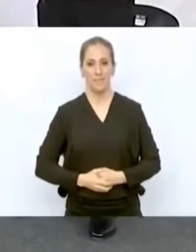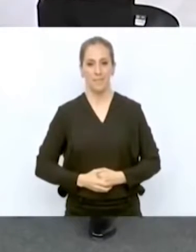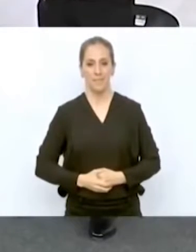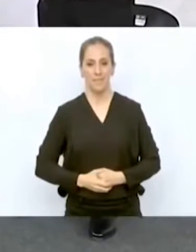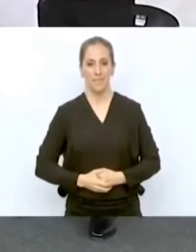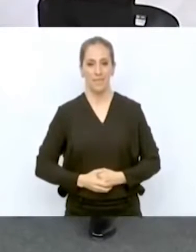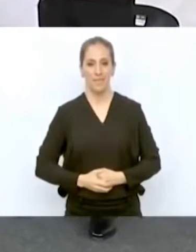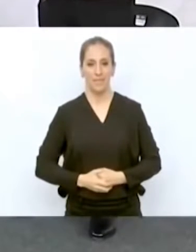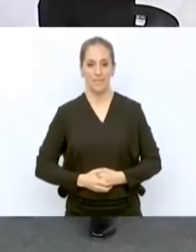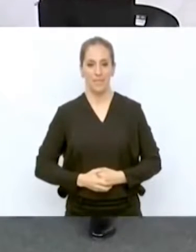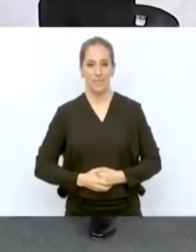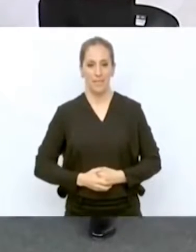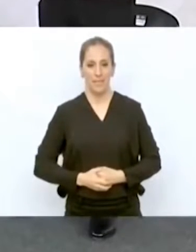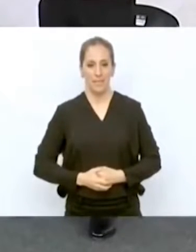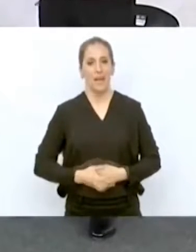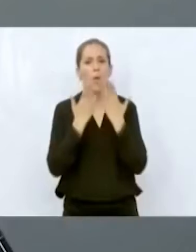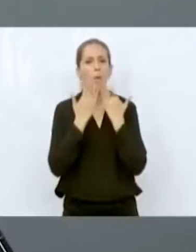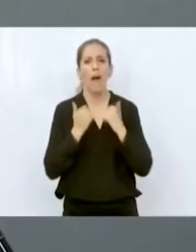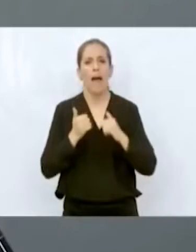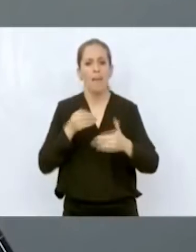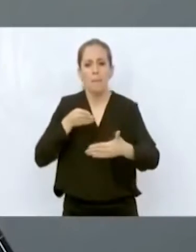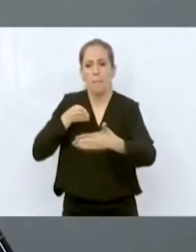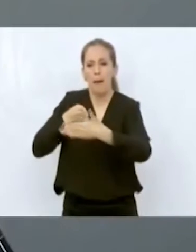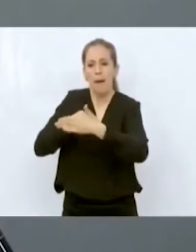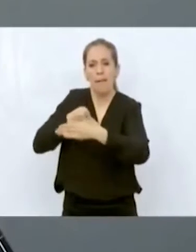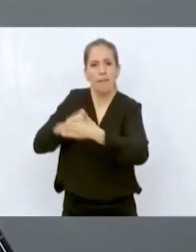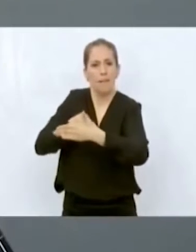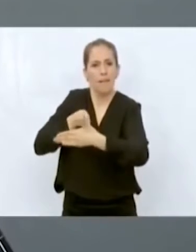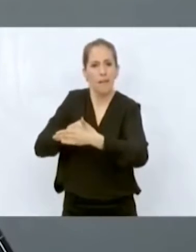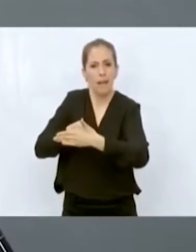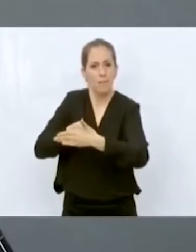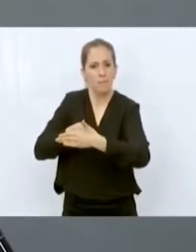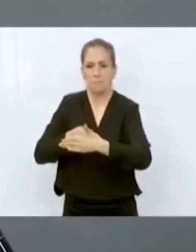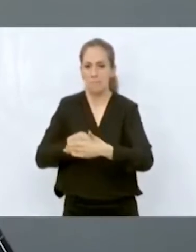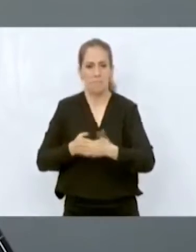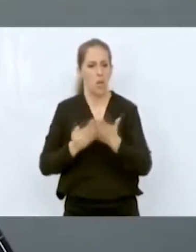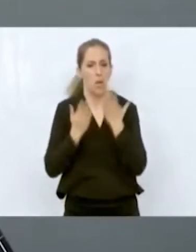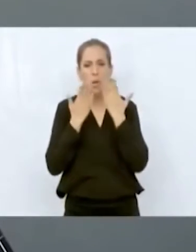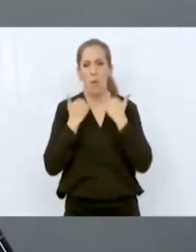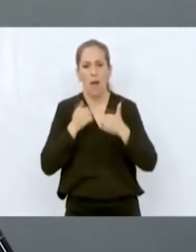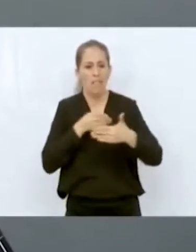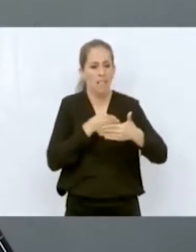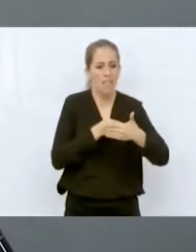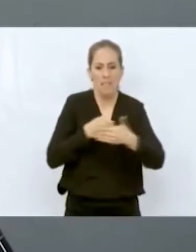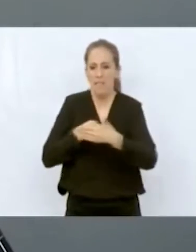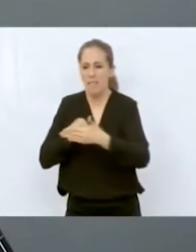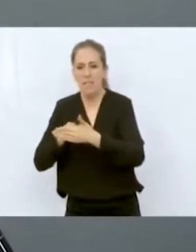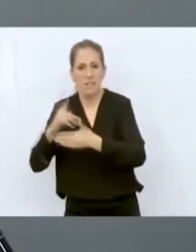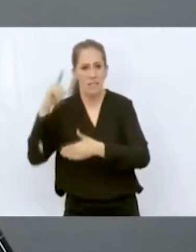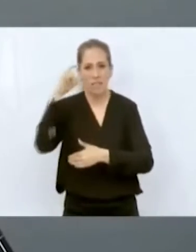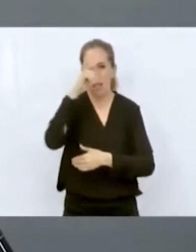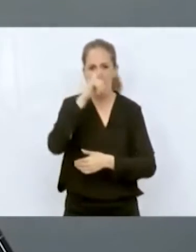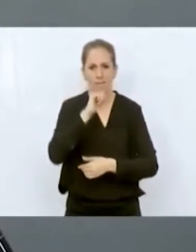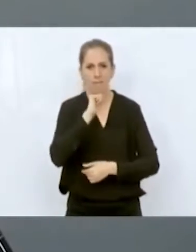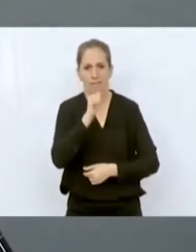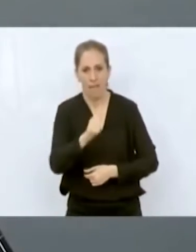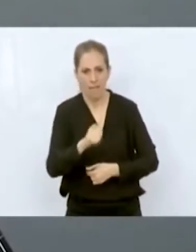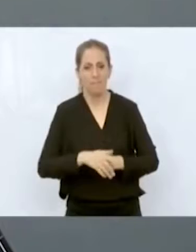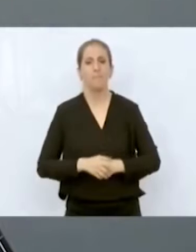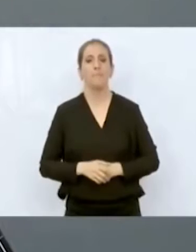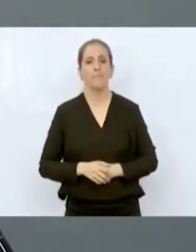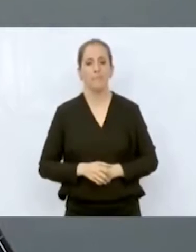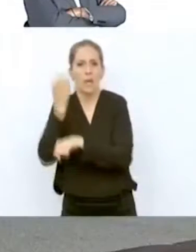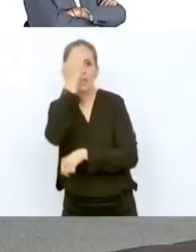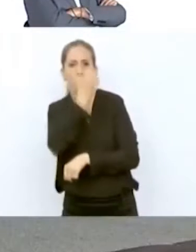El presidente tiene derecho a la privacidad, no solo ahorita, sino a lo largo de todo el periodo de recuperación del presidente, no vamos a revelar ningún